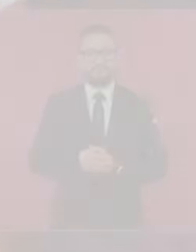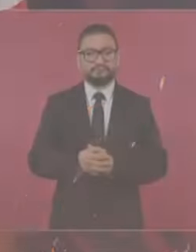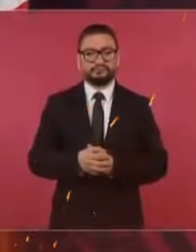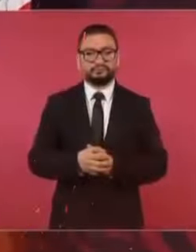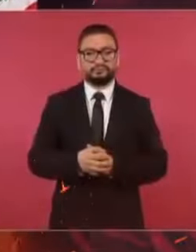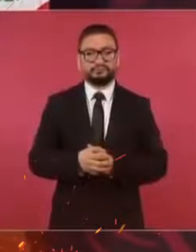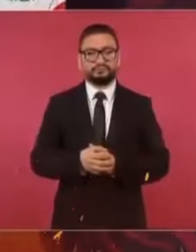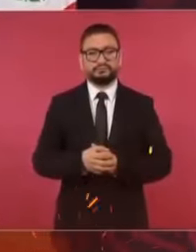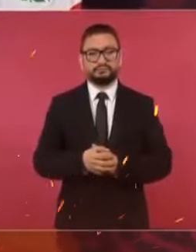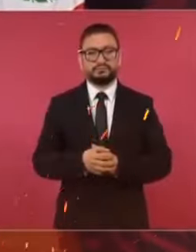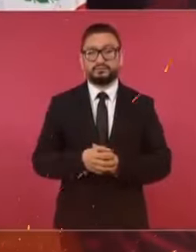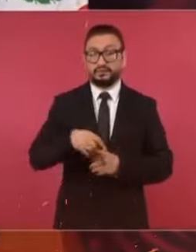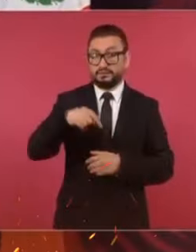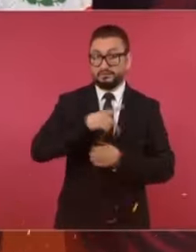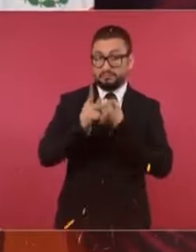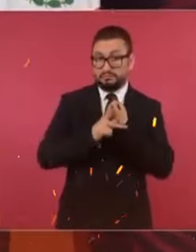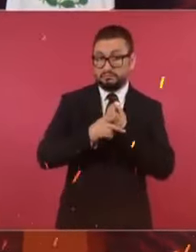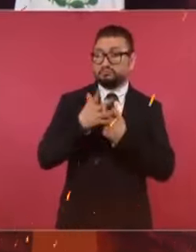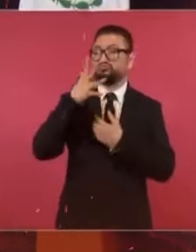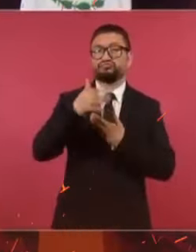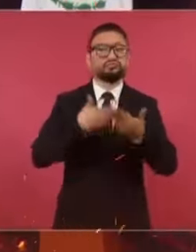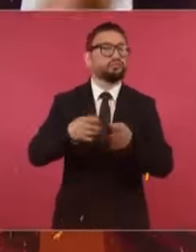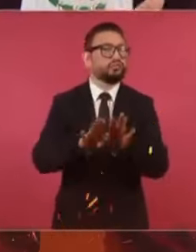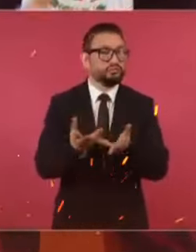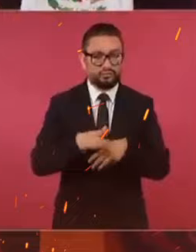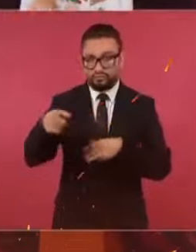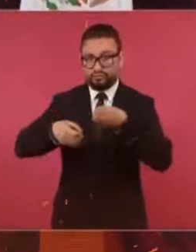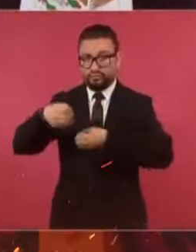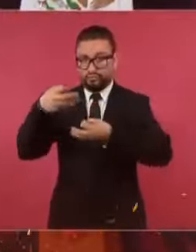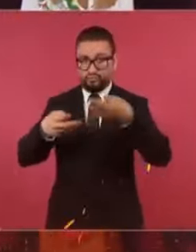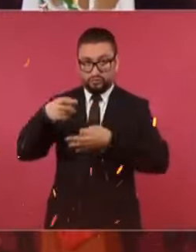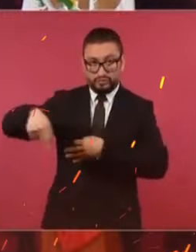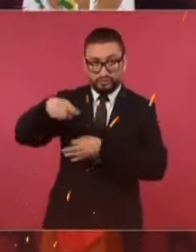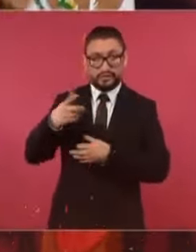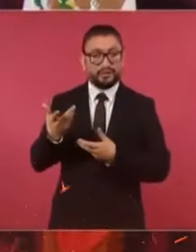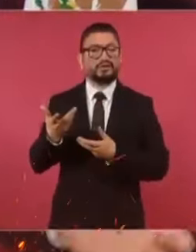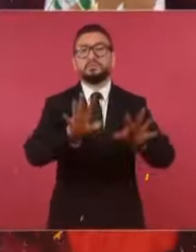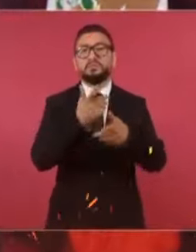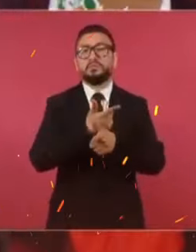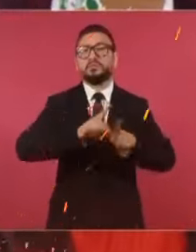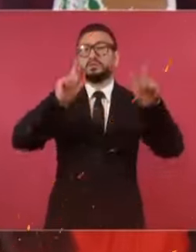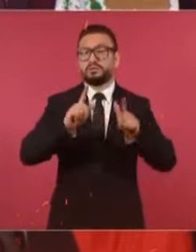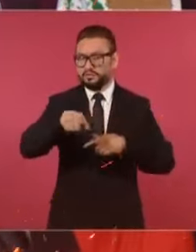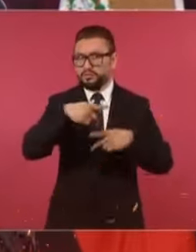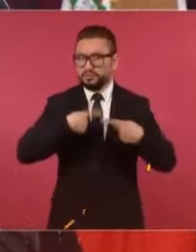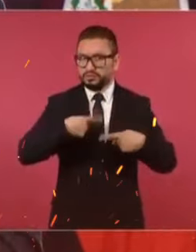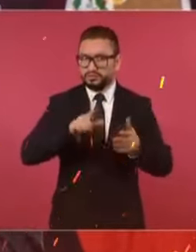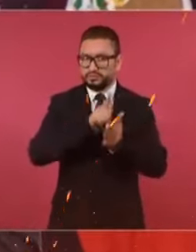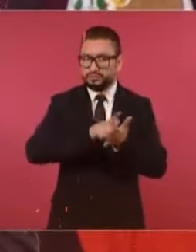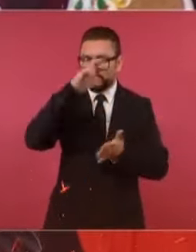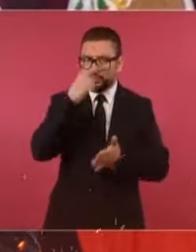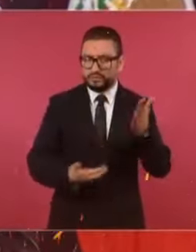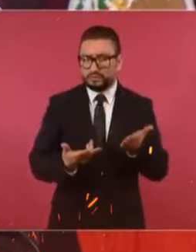con qué terminaría el país si los jueces dejan en libertad a delincuentes